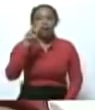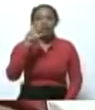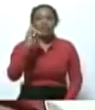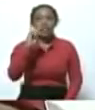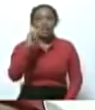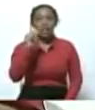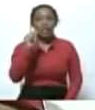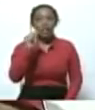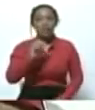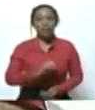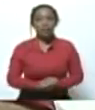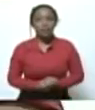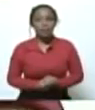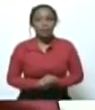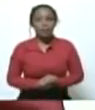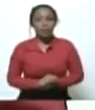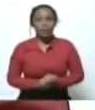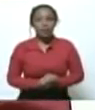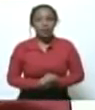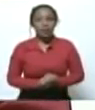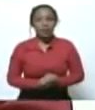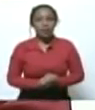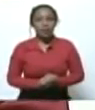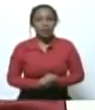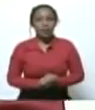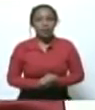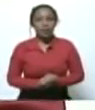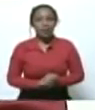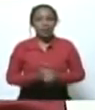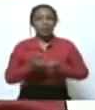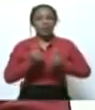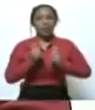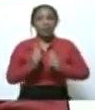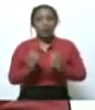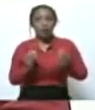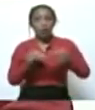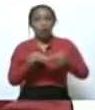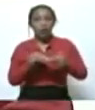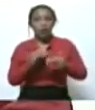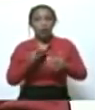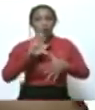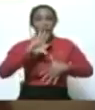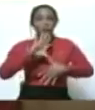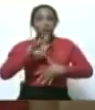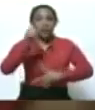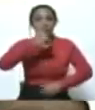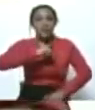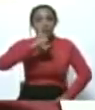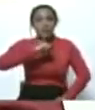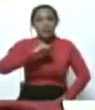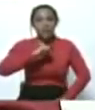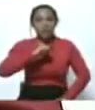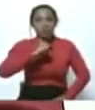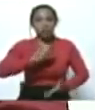Estados Unidos era firmante del TIAR, Tratado Interamericano de Asistencia Recíproca,